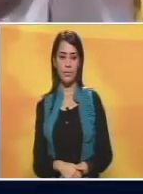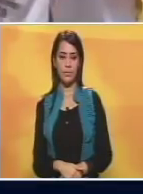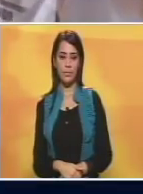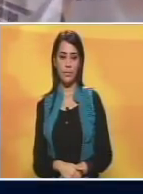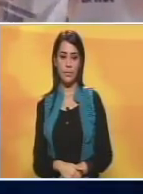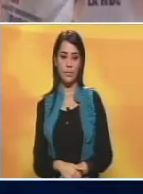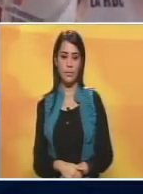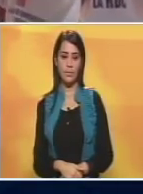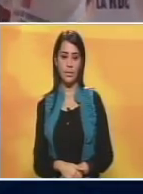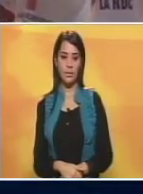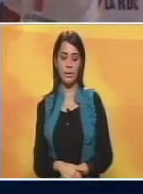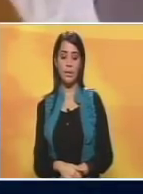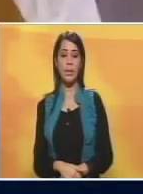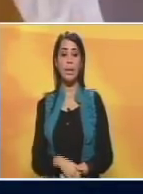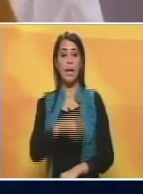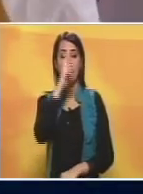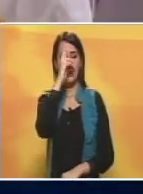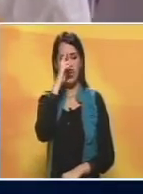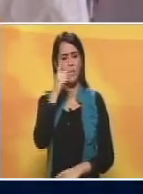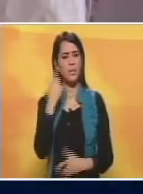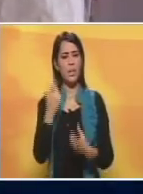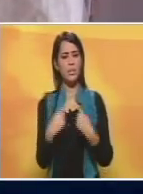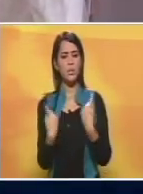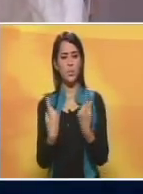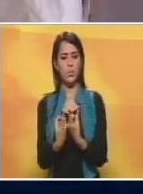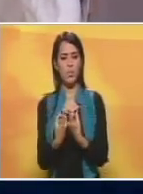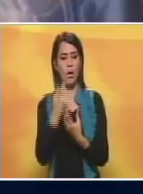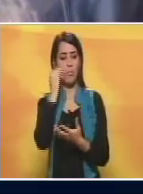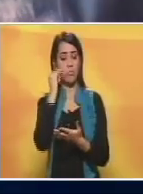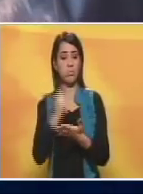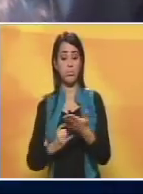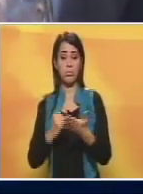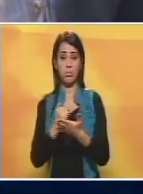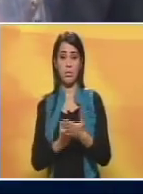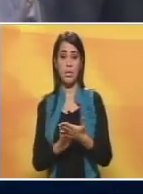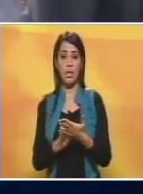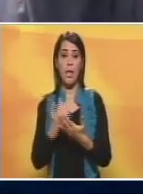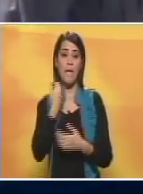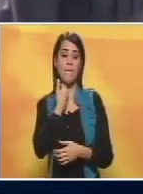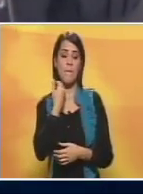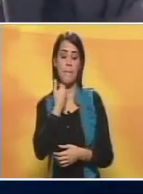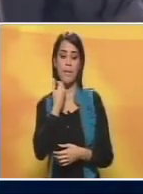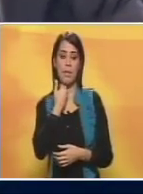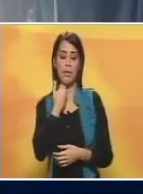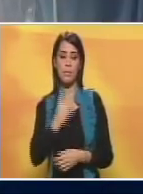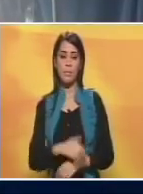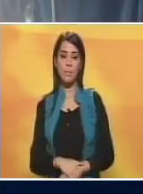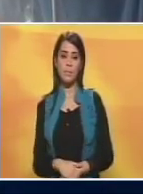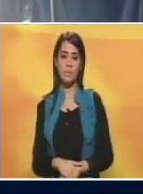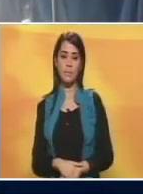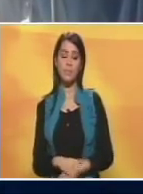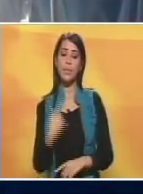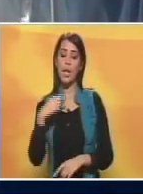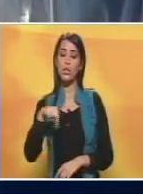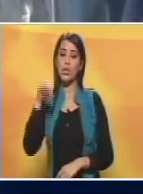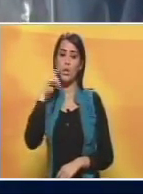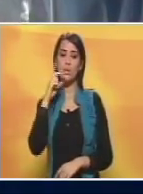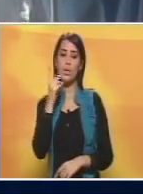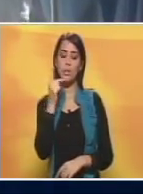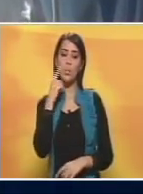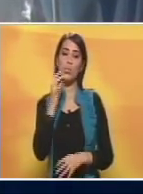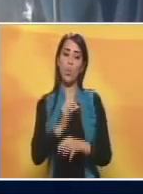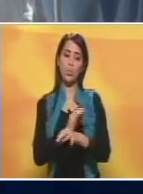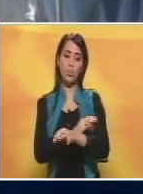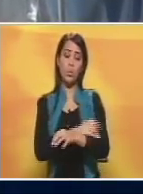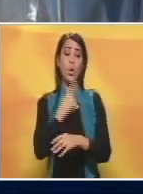En la República Democrática del Congo fue anunciado el registro de nuevos casos de ébola en la provincia de Kivu del Norte, su segundo brote